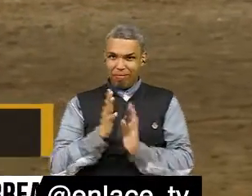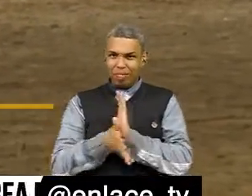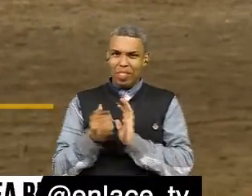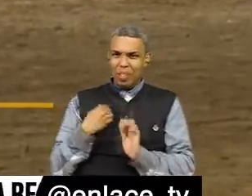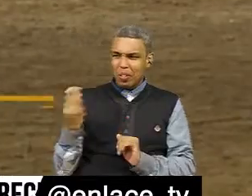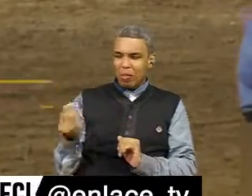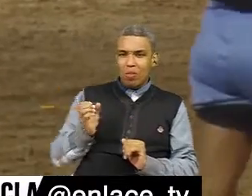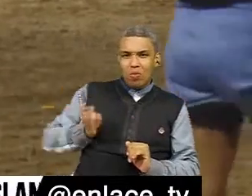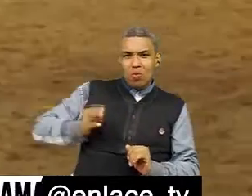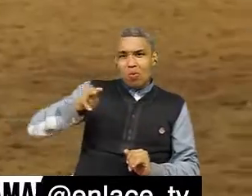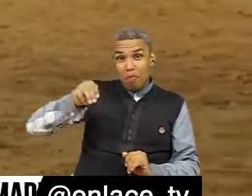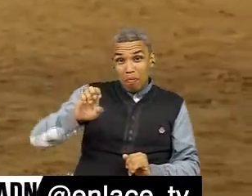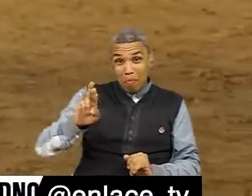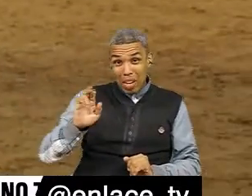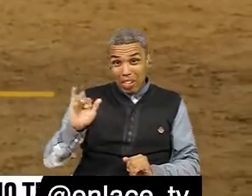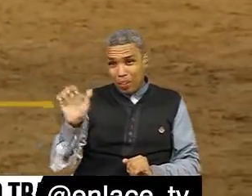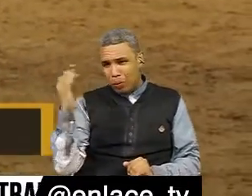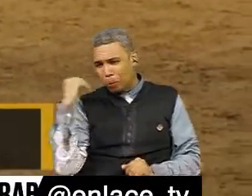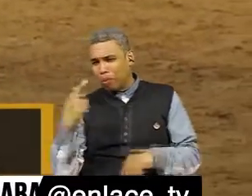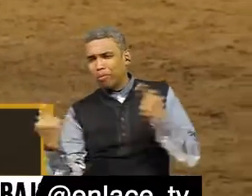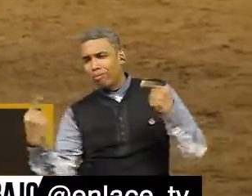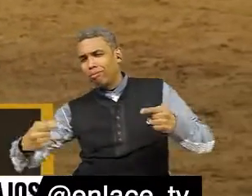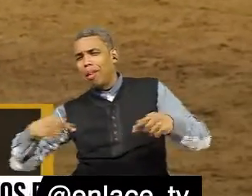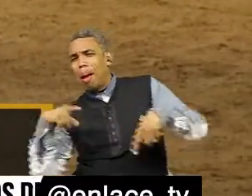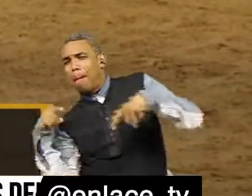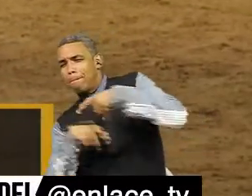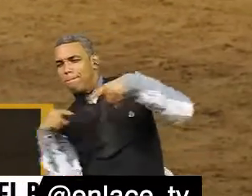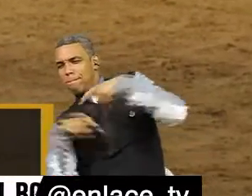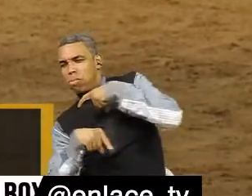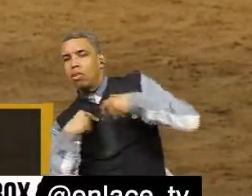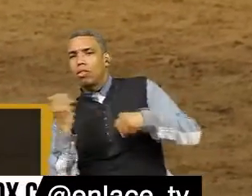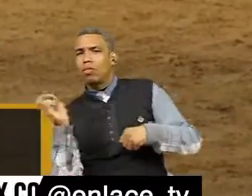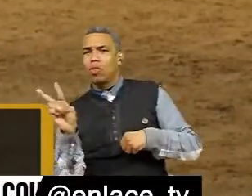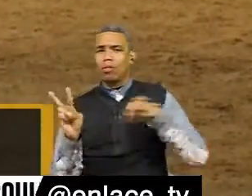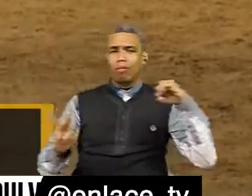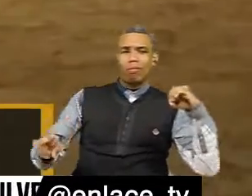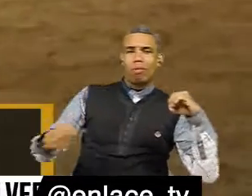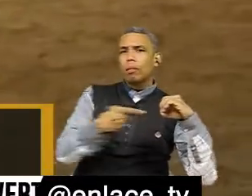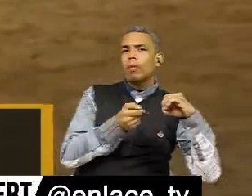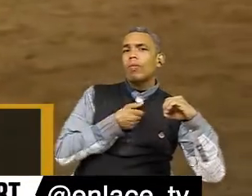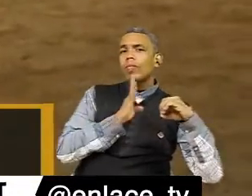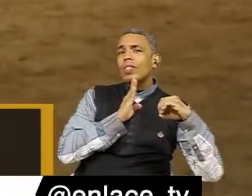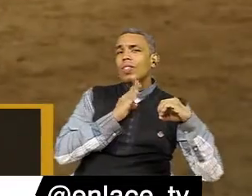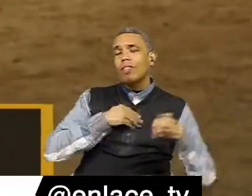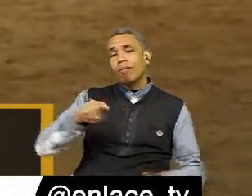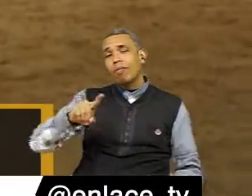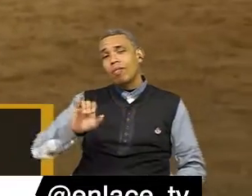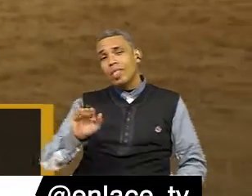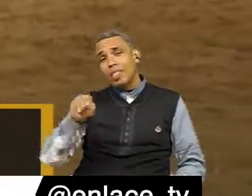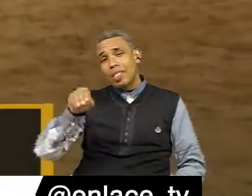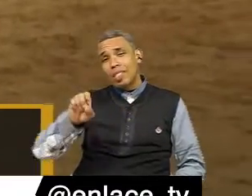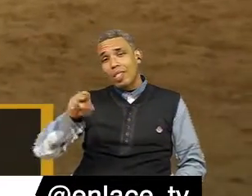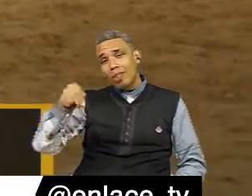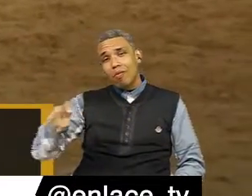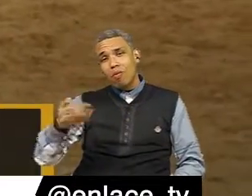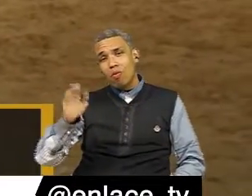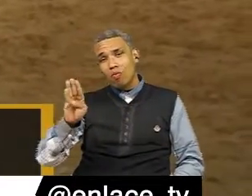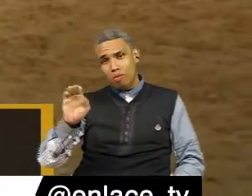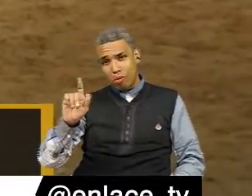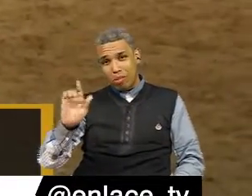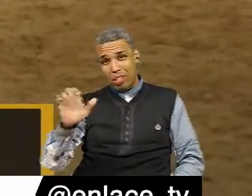Marianos derrotó al Club Simón Bolívar con un apabullante 12-0 en una fecha más del torneo municipal rama femenina